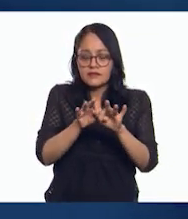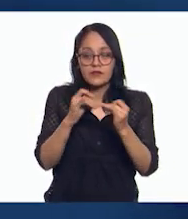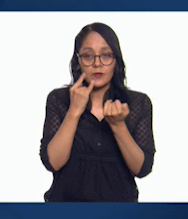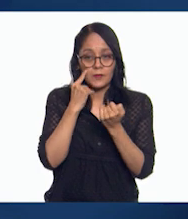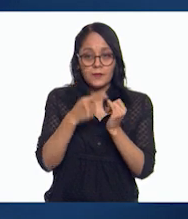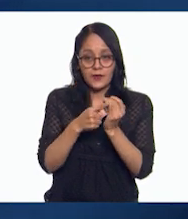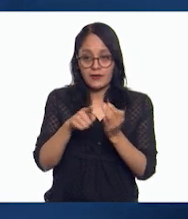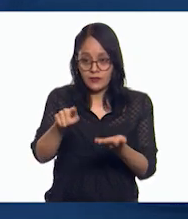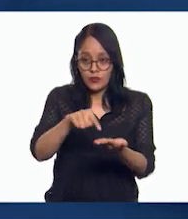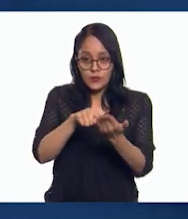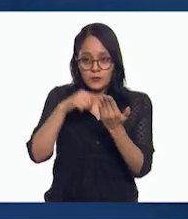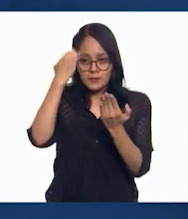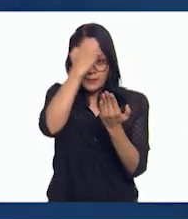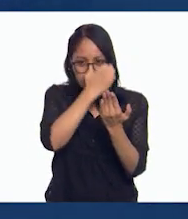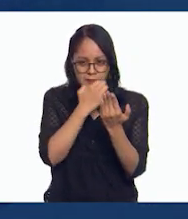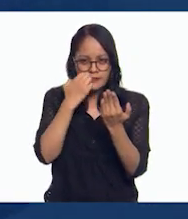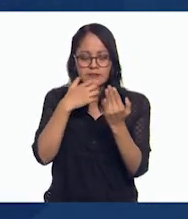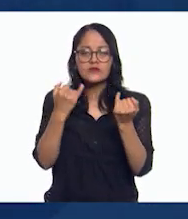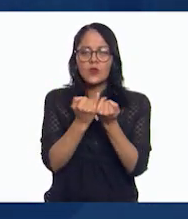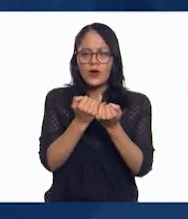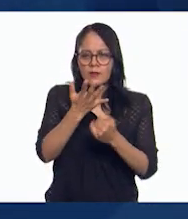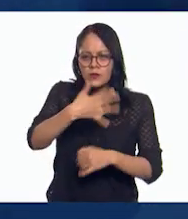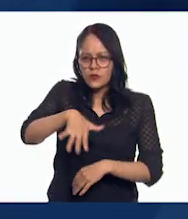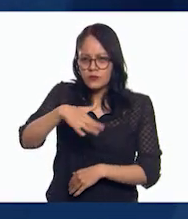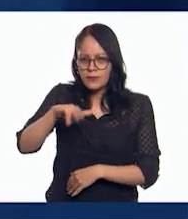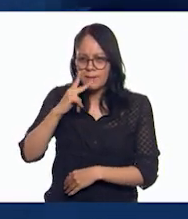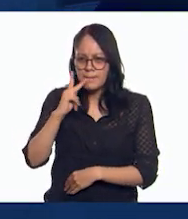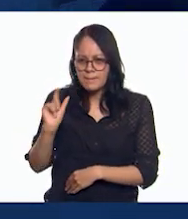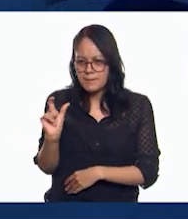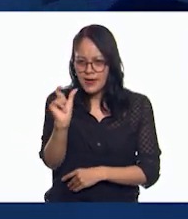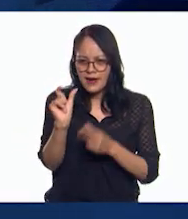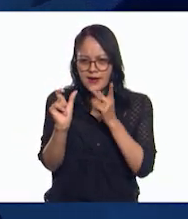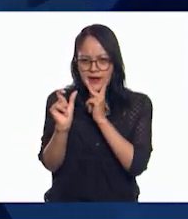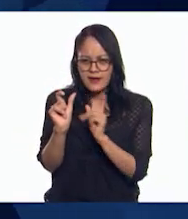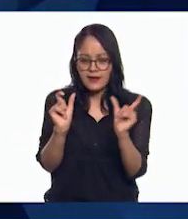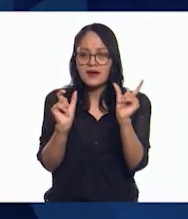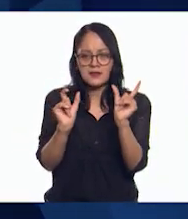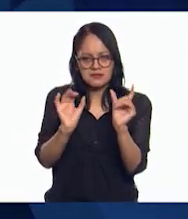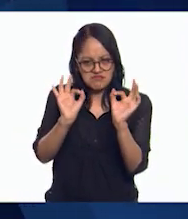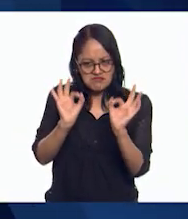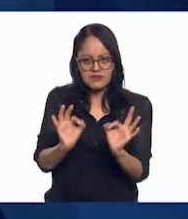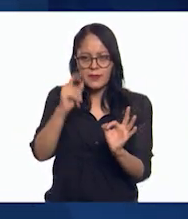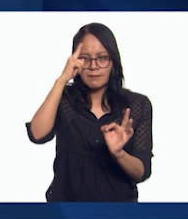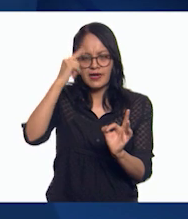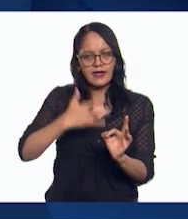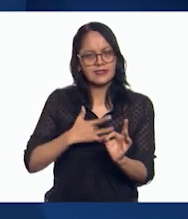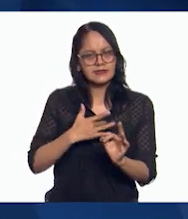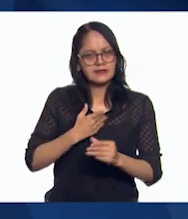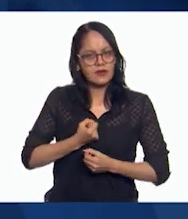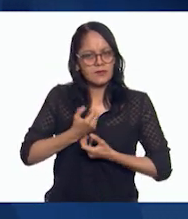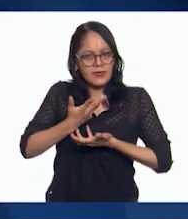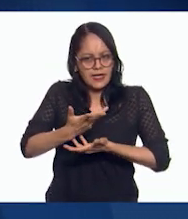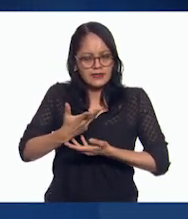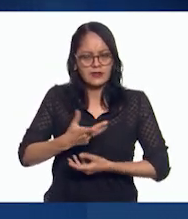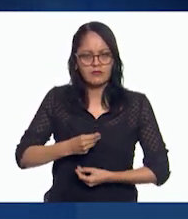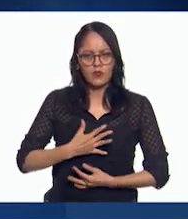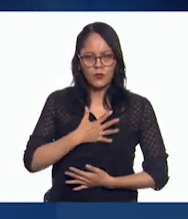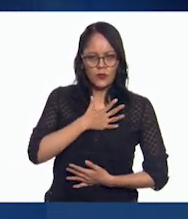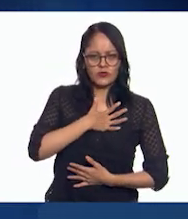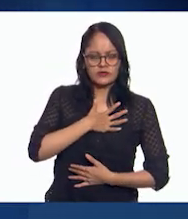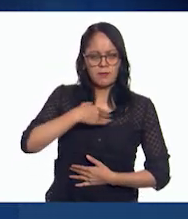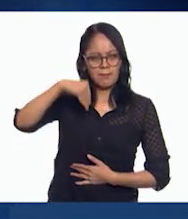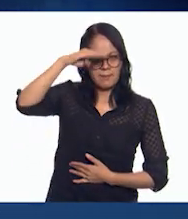la observación y de la búsqueda de la palabra precisa para expresar sensaciones, emociones, sentimientos